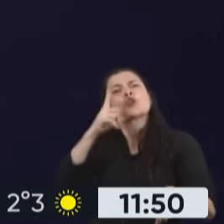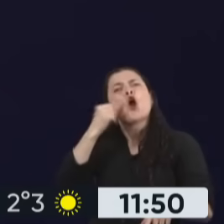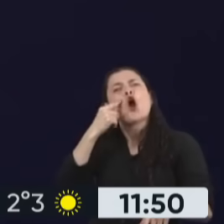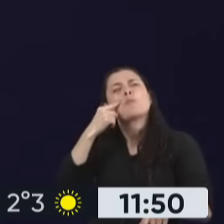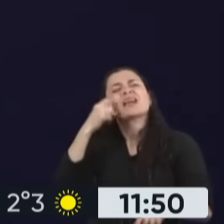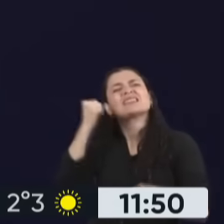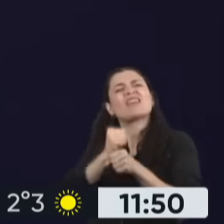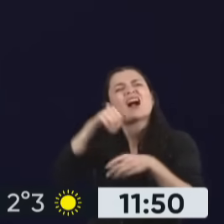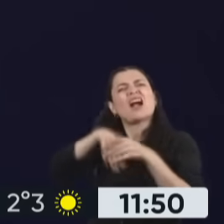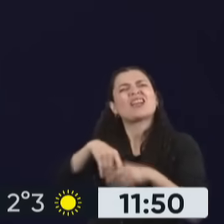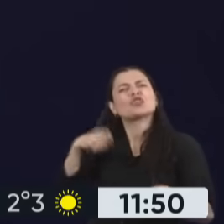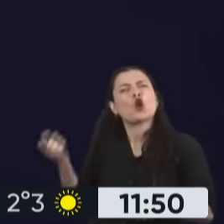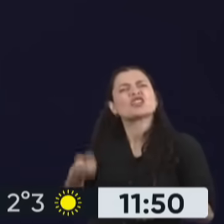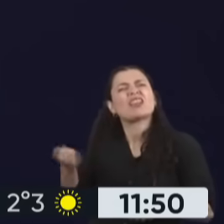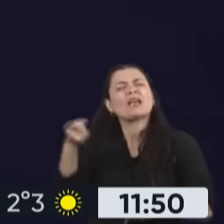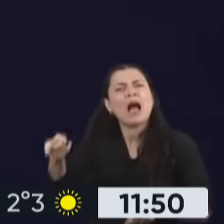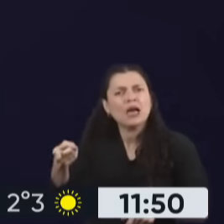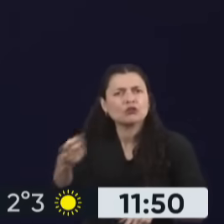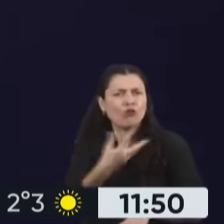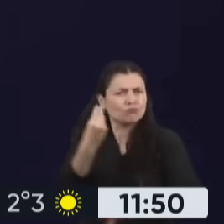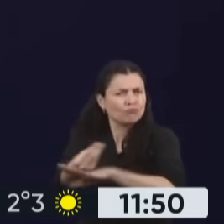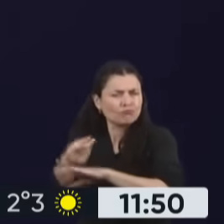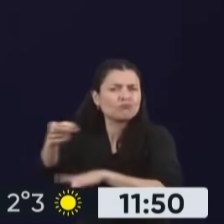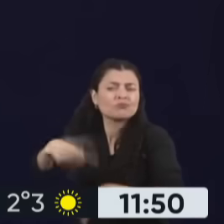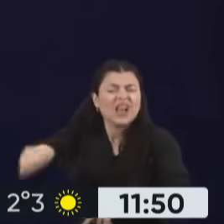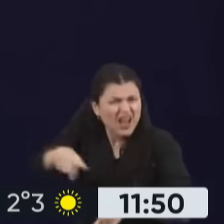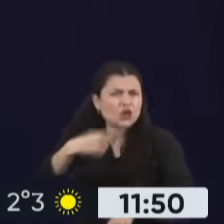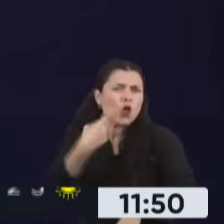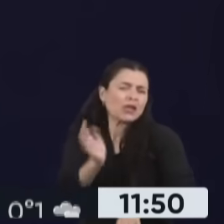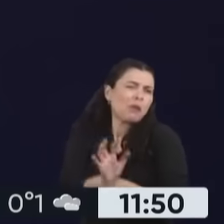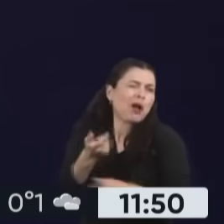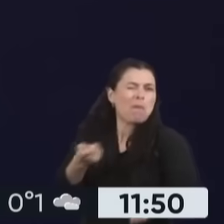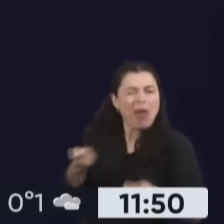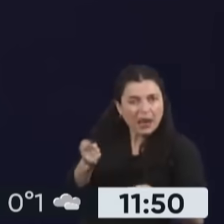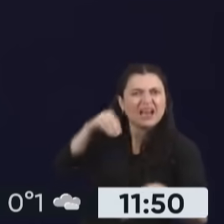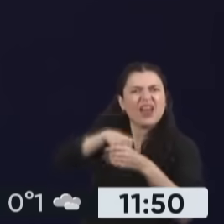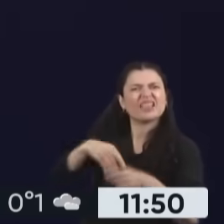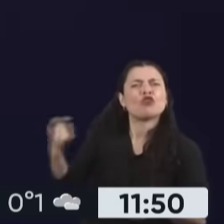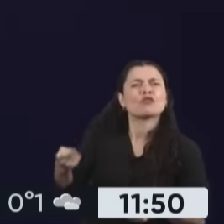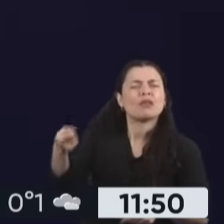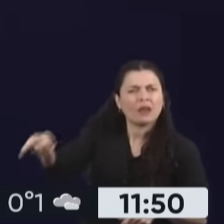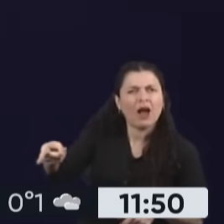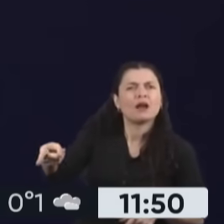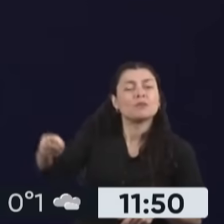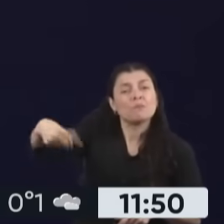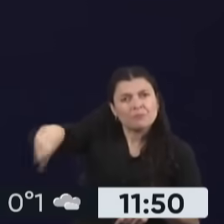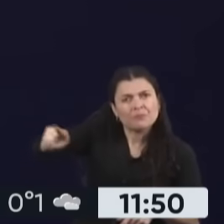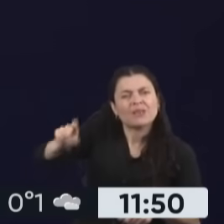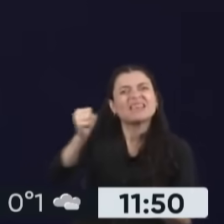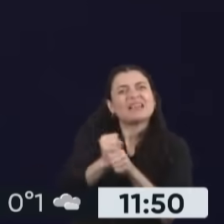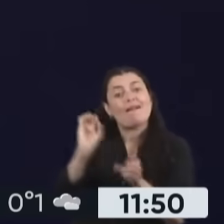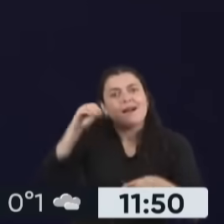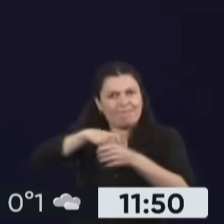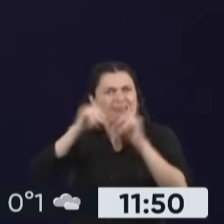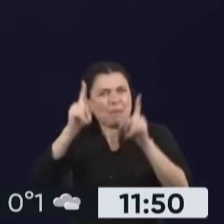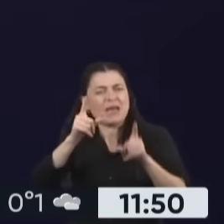sindicalistas o personas que refieren cargos en los sindicatos que están en relación con el Garrahan.